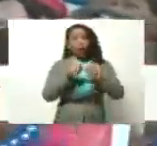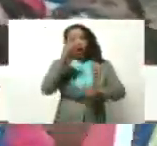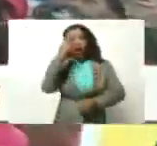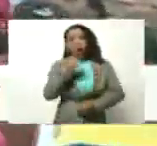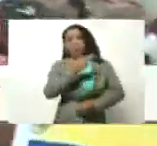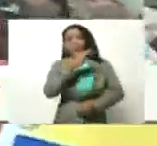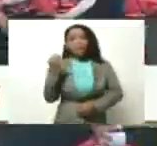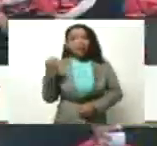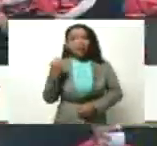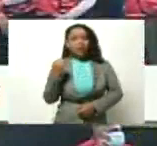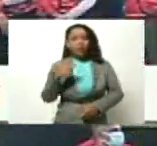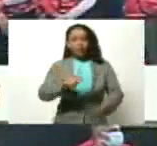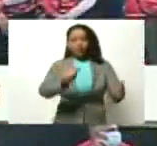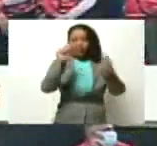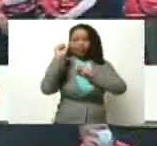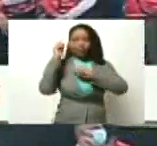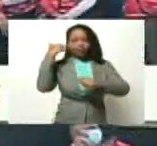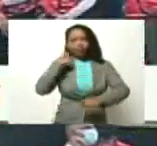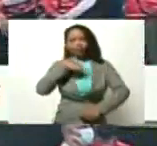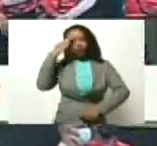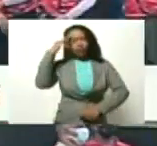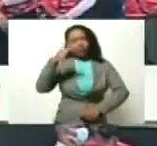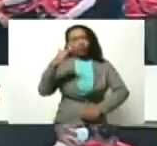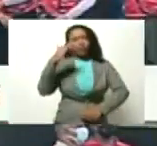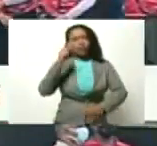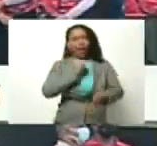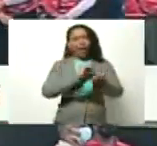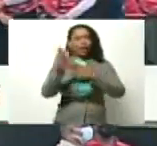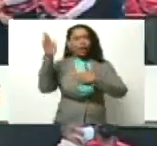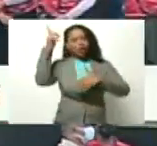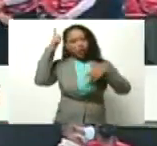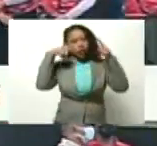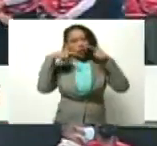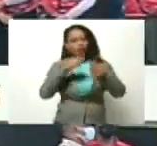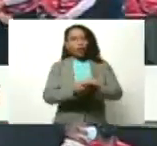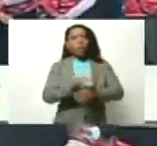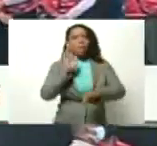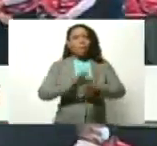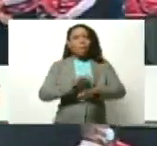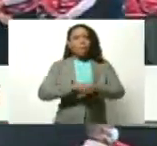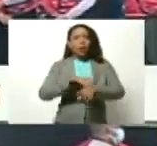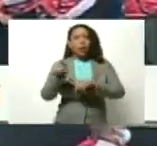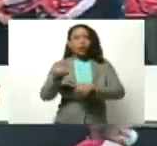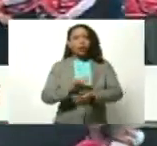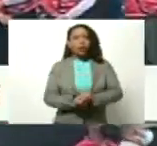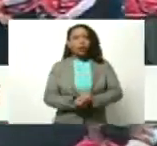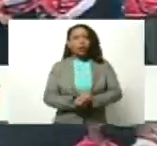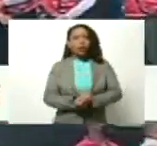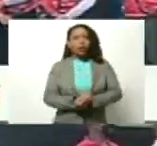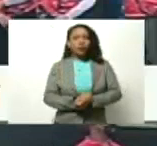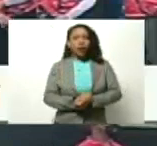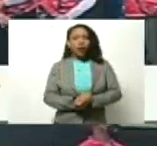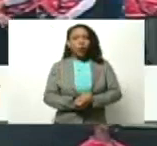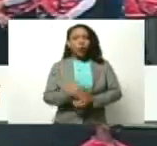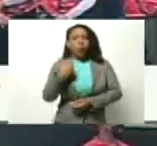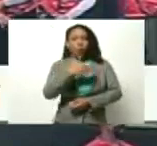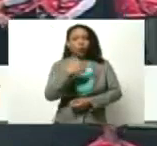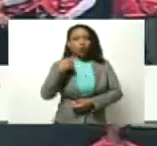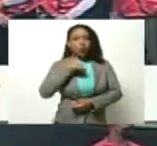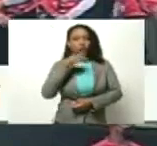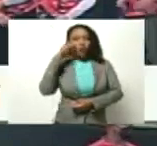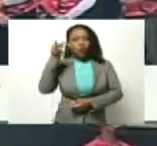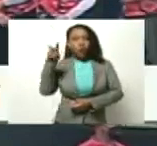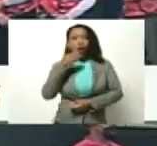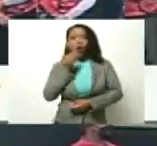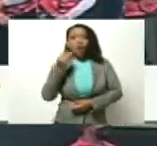compromiso y el legado de nuestro comandante eterno Hugo Chávez frías por eso cuando nosotros vemos en